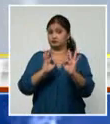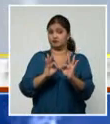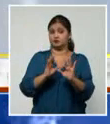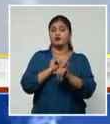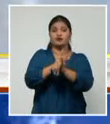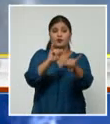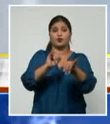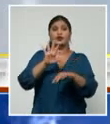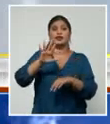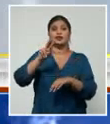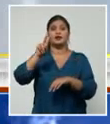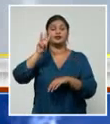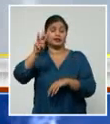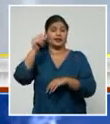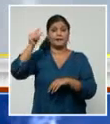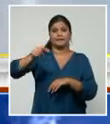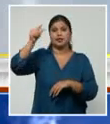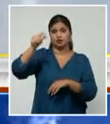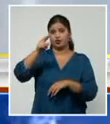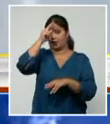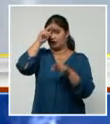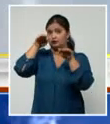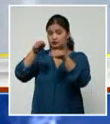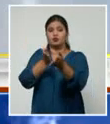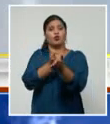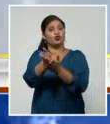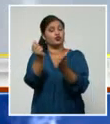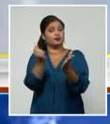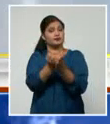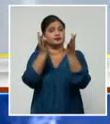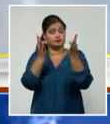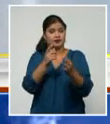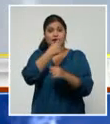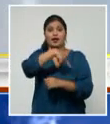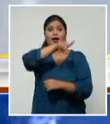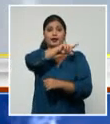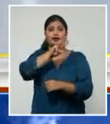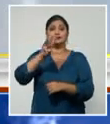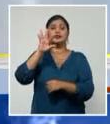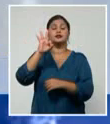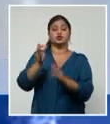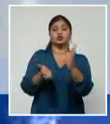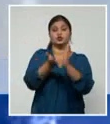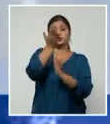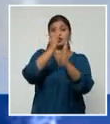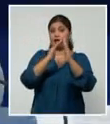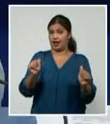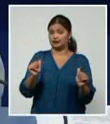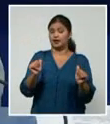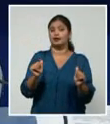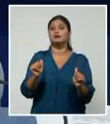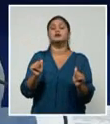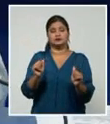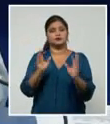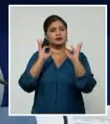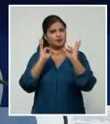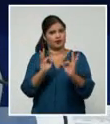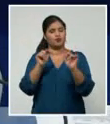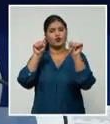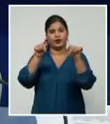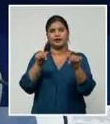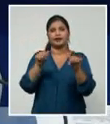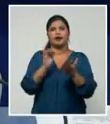mantienen activas con la enfermedad y con 38 nuevas altas médicas las cifras de pacientes recuperados en cuba